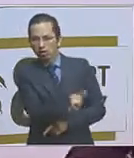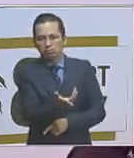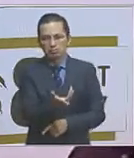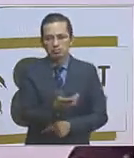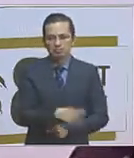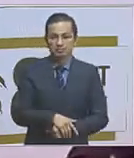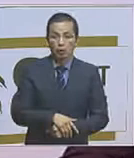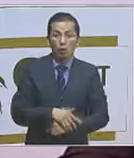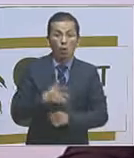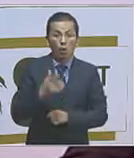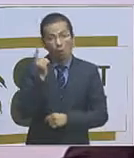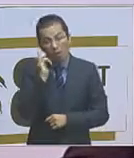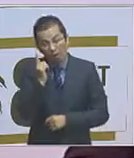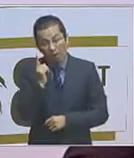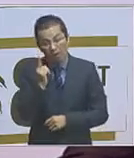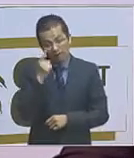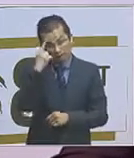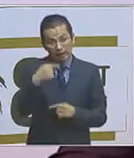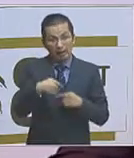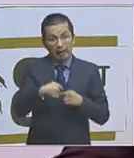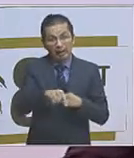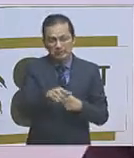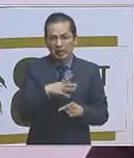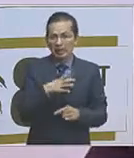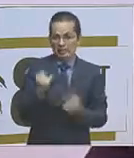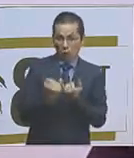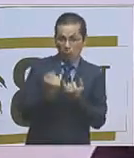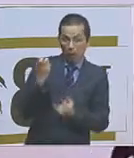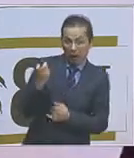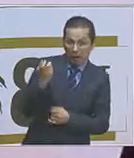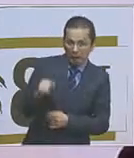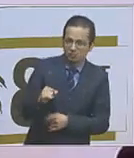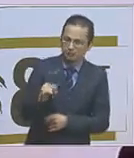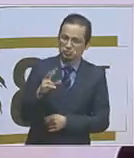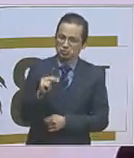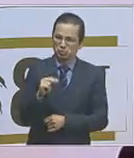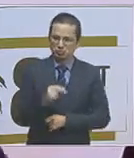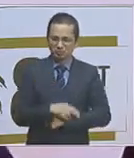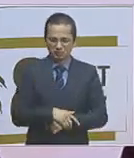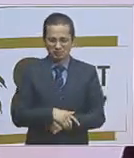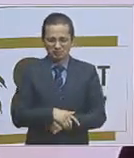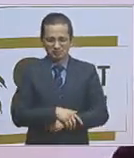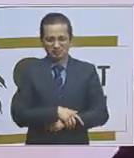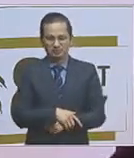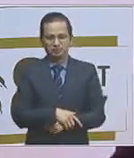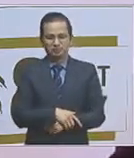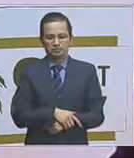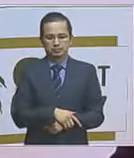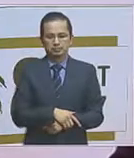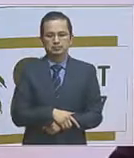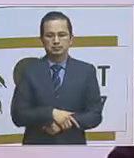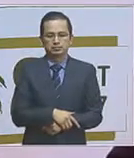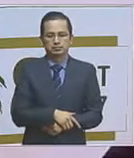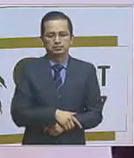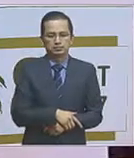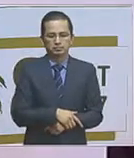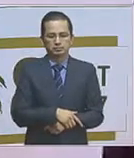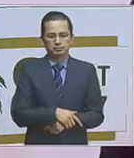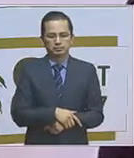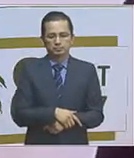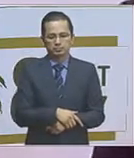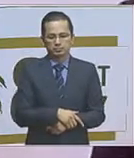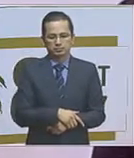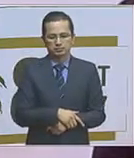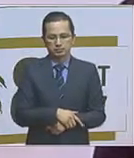no tengamos muchos self y gratas en nuestro sistema político mexicano cuando cuánto de este